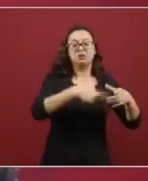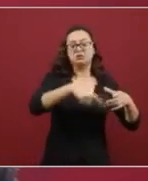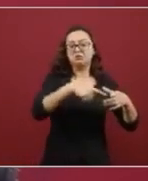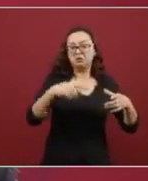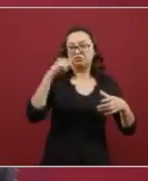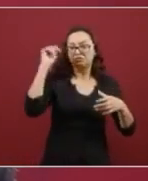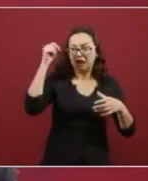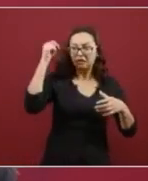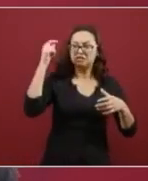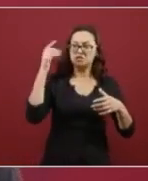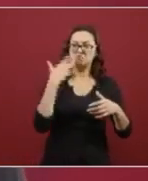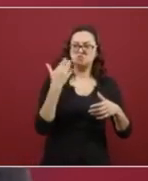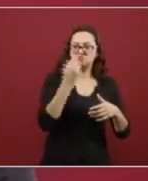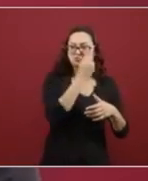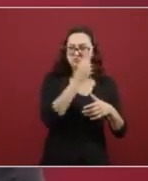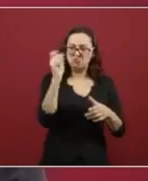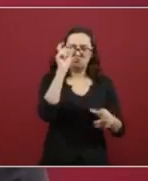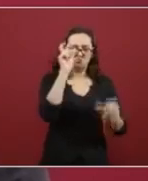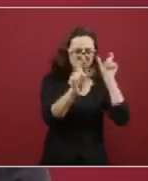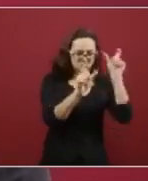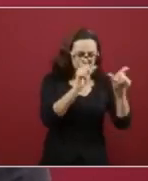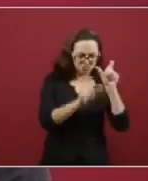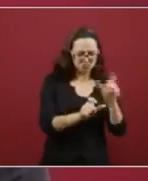tecnocrático, y sí, en efecto,